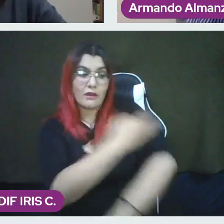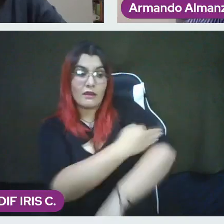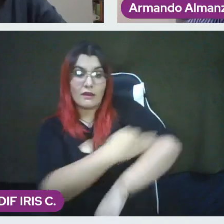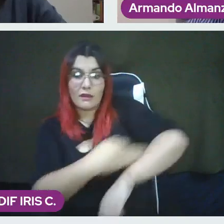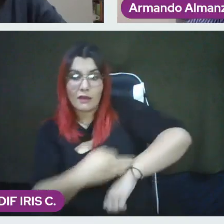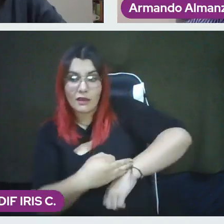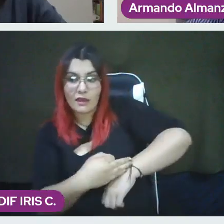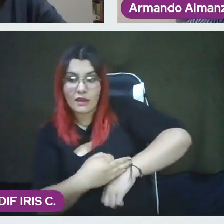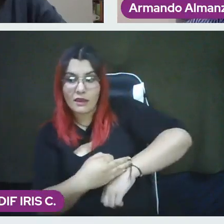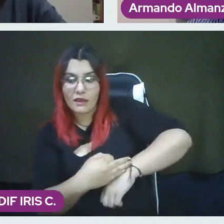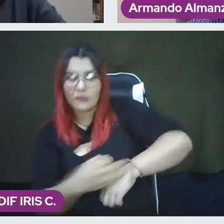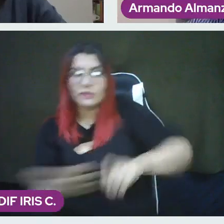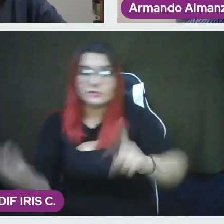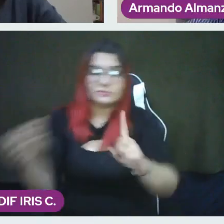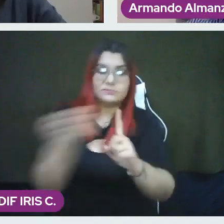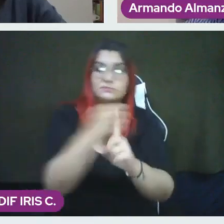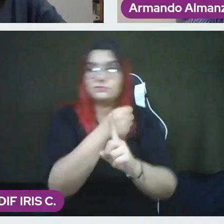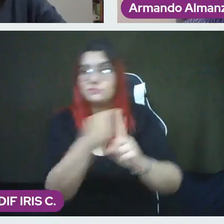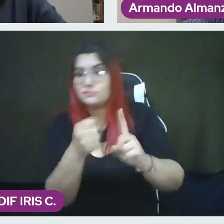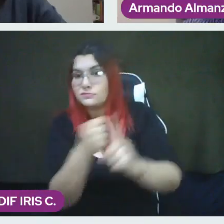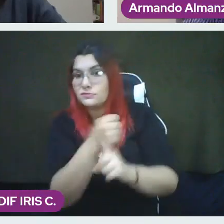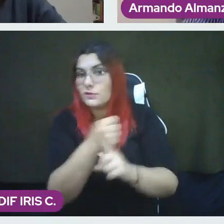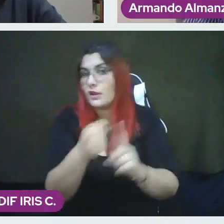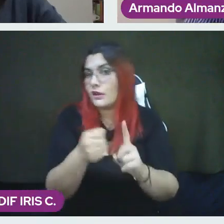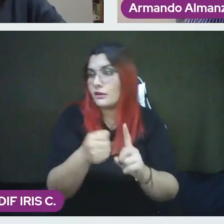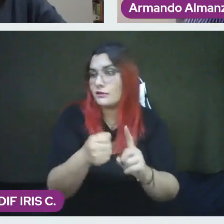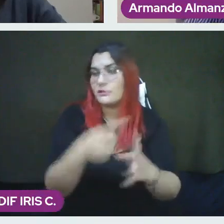criminal, en un ambiente de